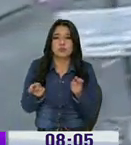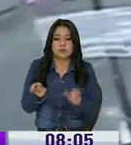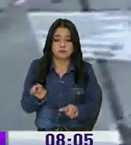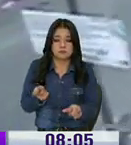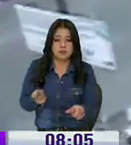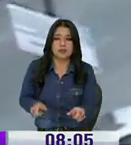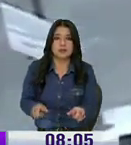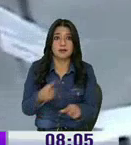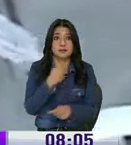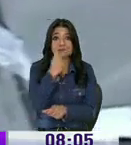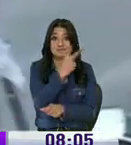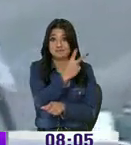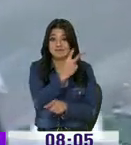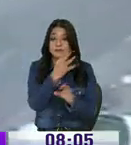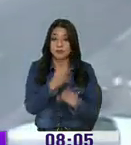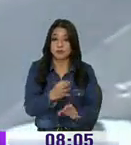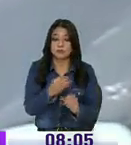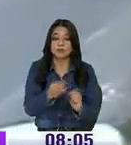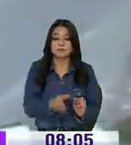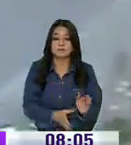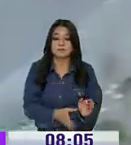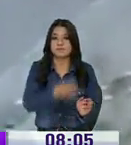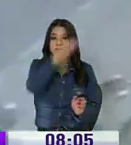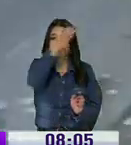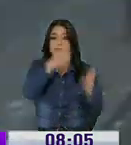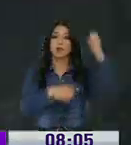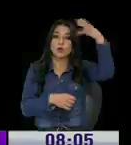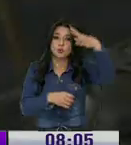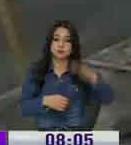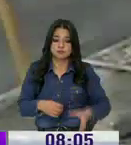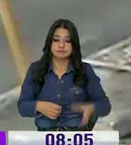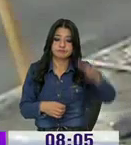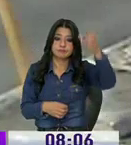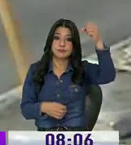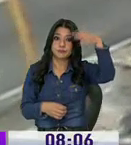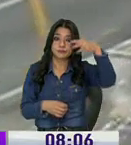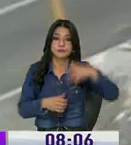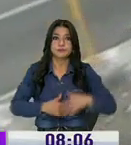parterre central y se estrelló contra un poste de alumbrado público.